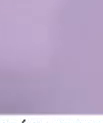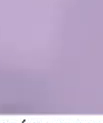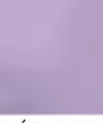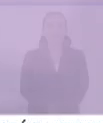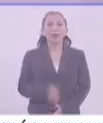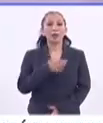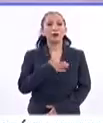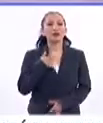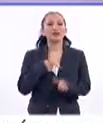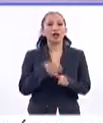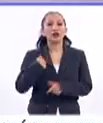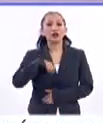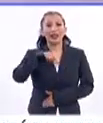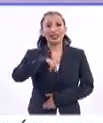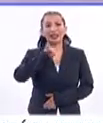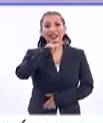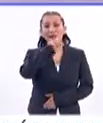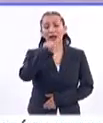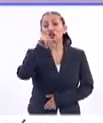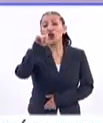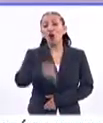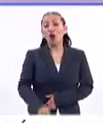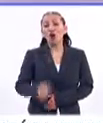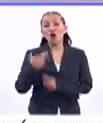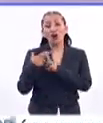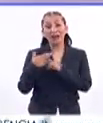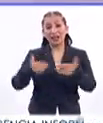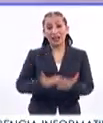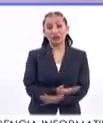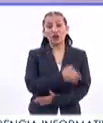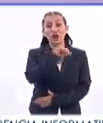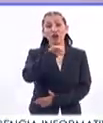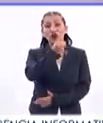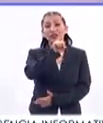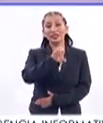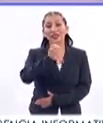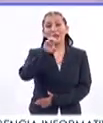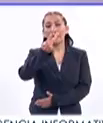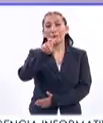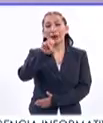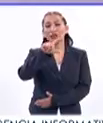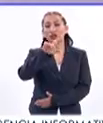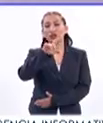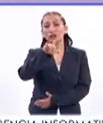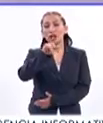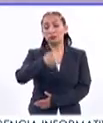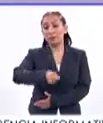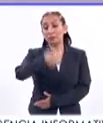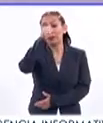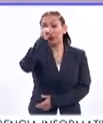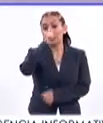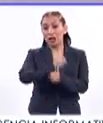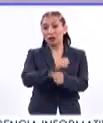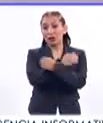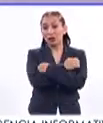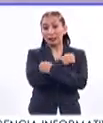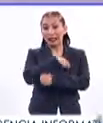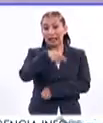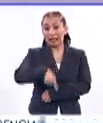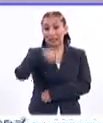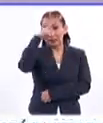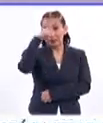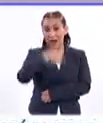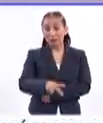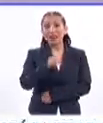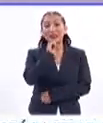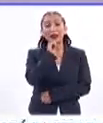Qué bueno que siguen con nosotros en Interfaz, porque hoy estamos celebrando el natalicio de José Vasconcelos, el primer secretario de Educación Pública de nuestro